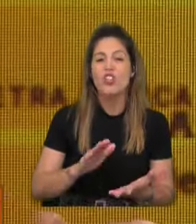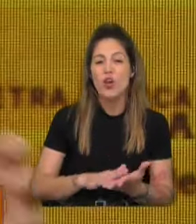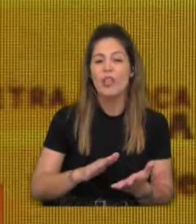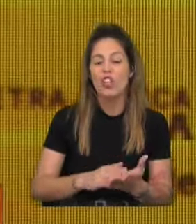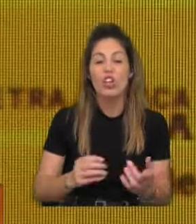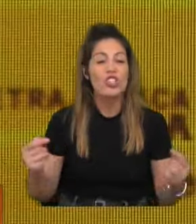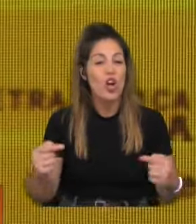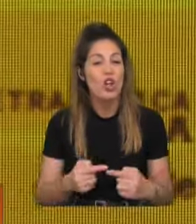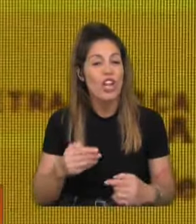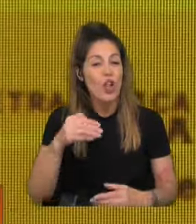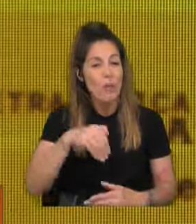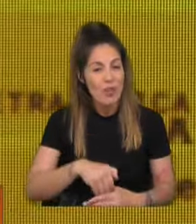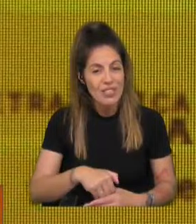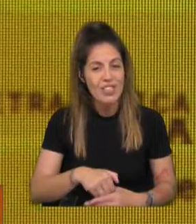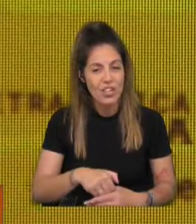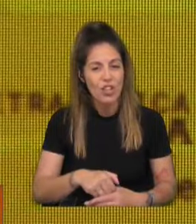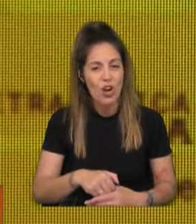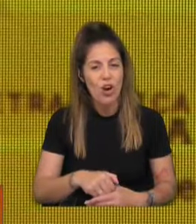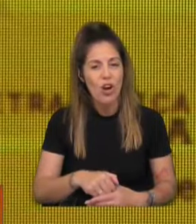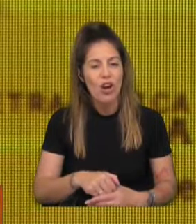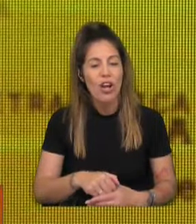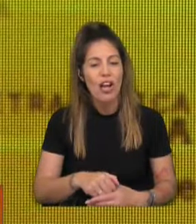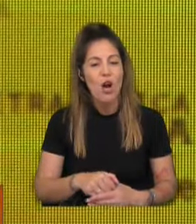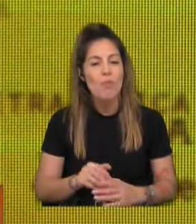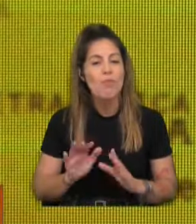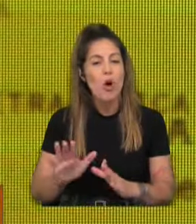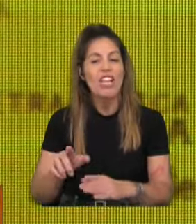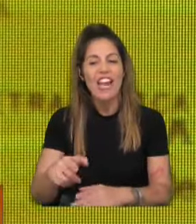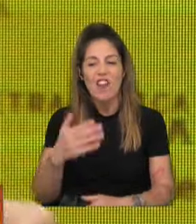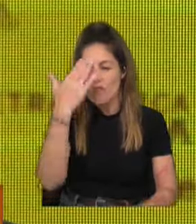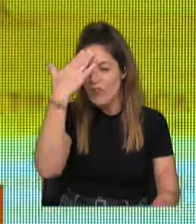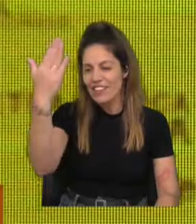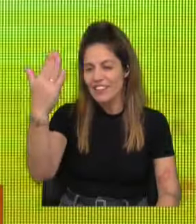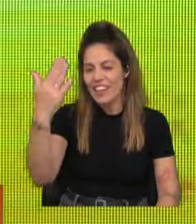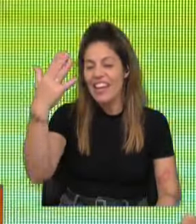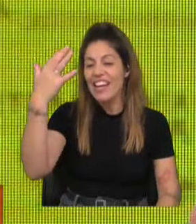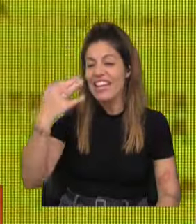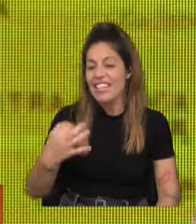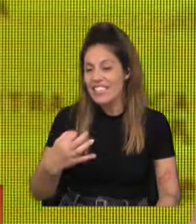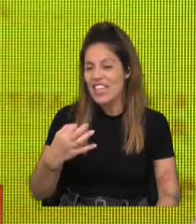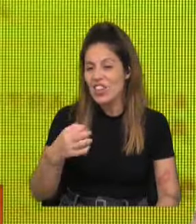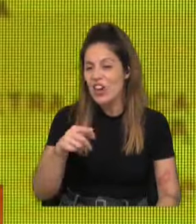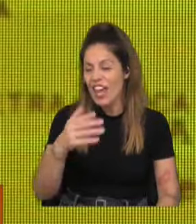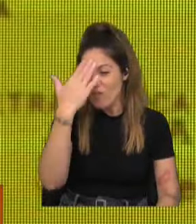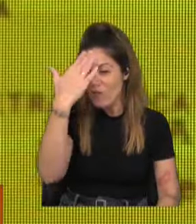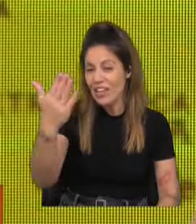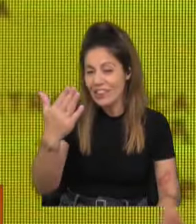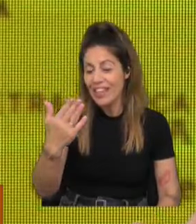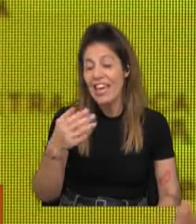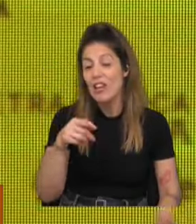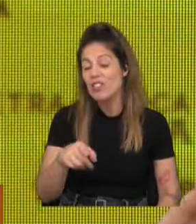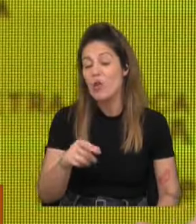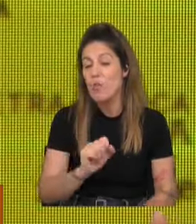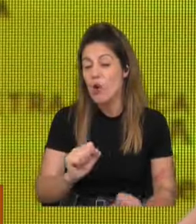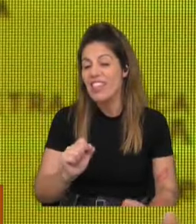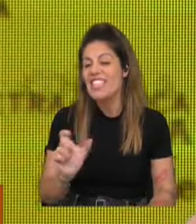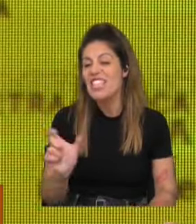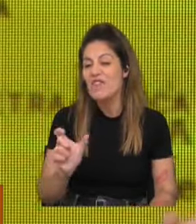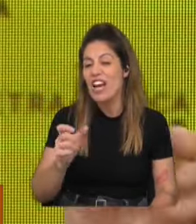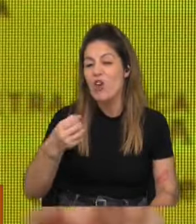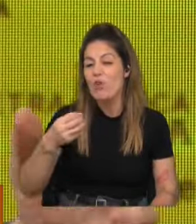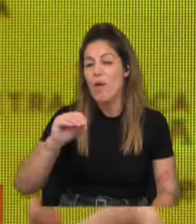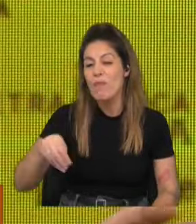del plebiscito tratan de embrar al frente creyendo que al frente le significa un costo político yo creo el tema del